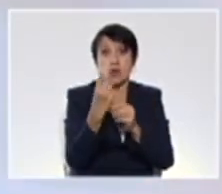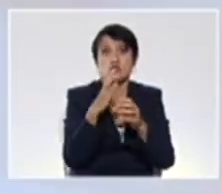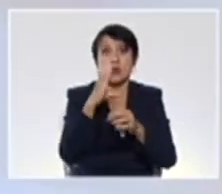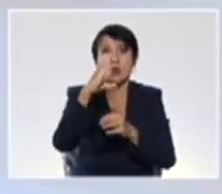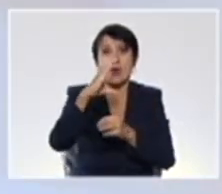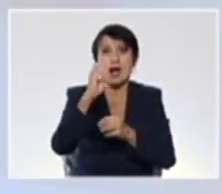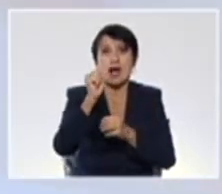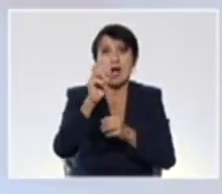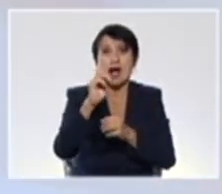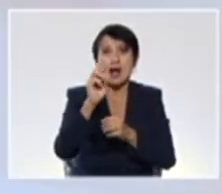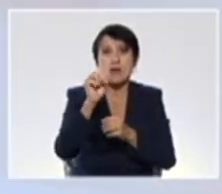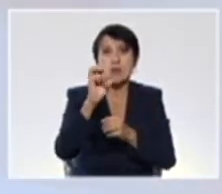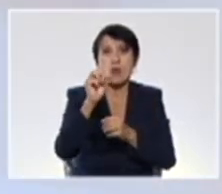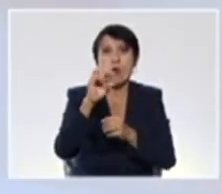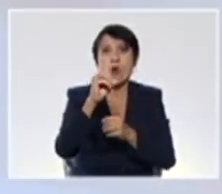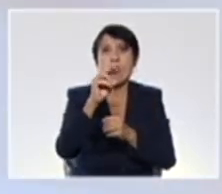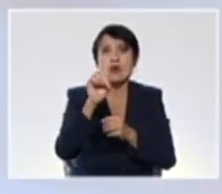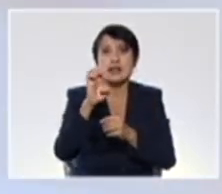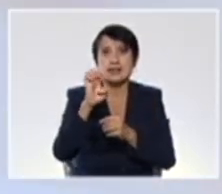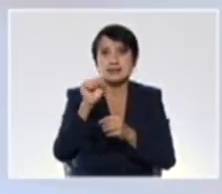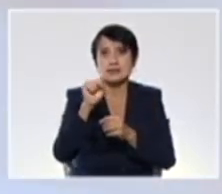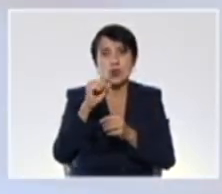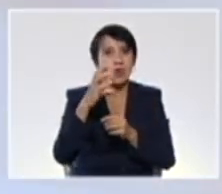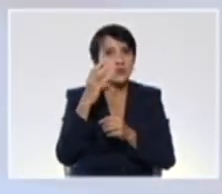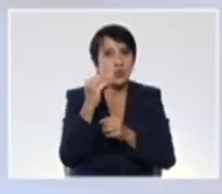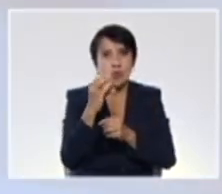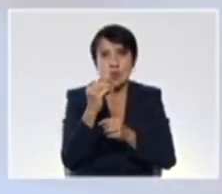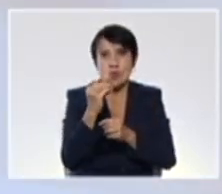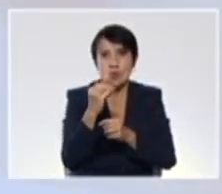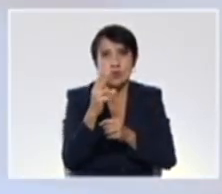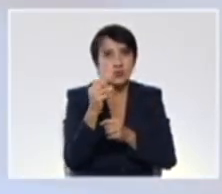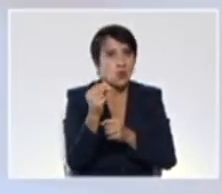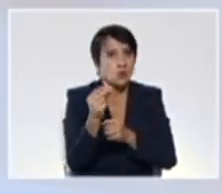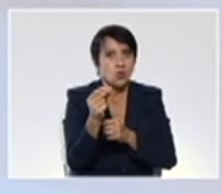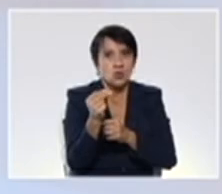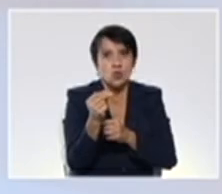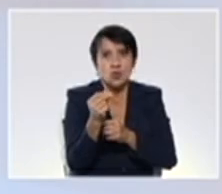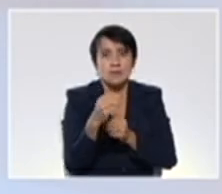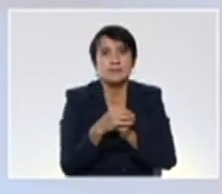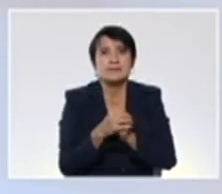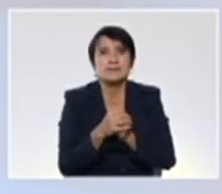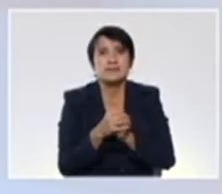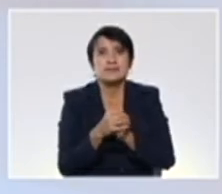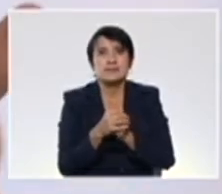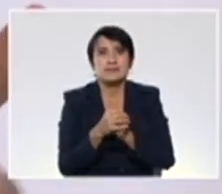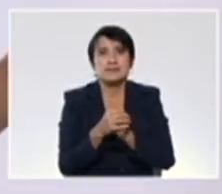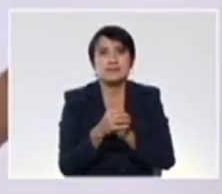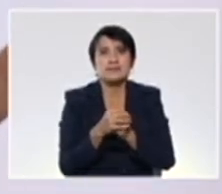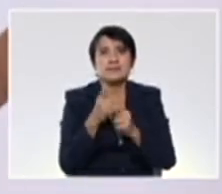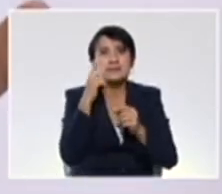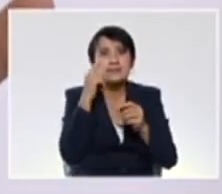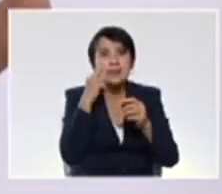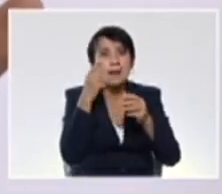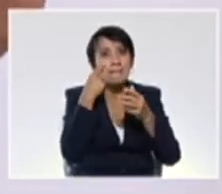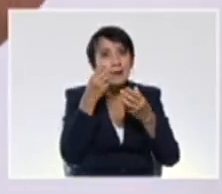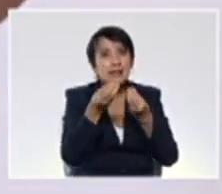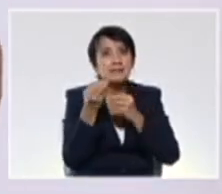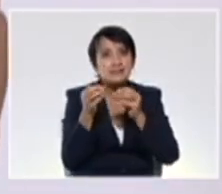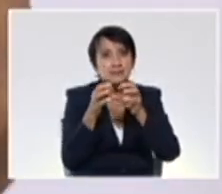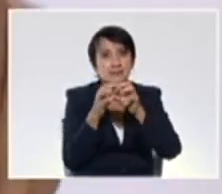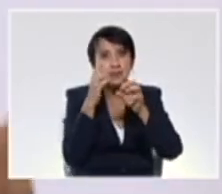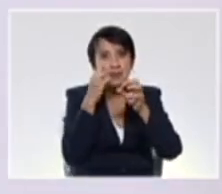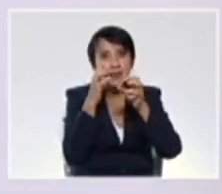carbones. No necesariamente, muchachos, y se los voy a mostrar aquí en esta parte. Ok, se puede ver aquí